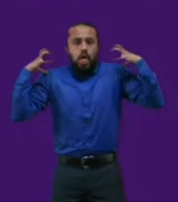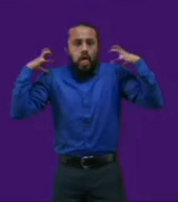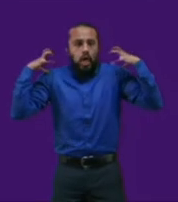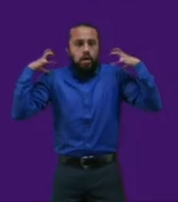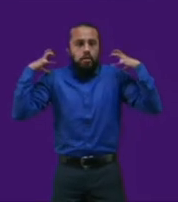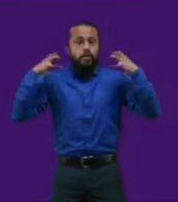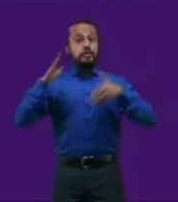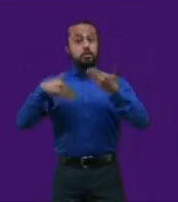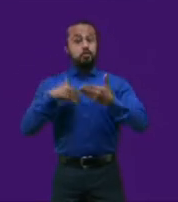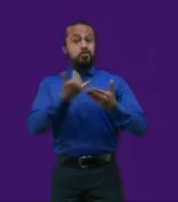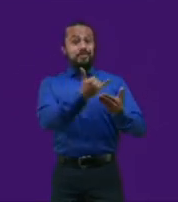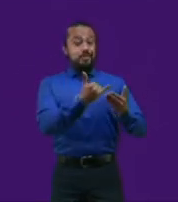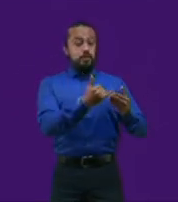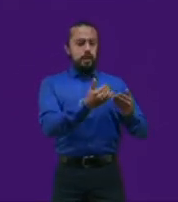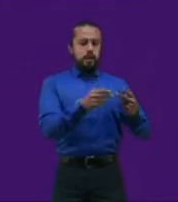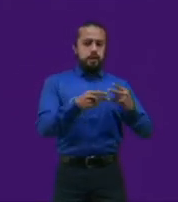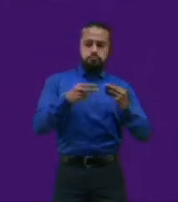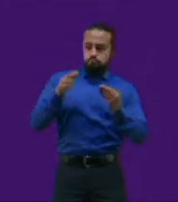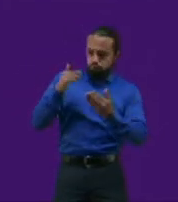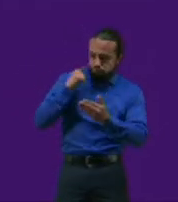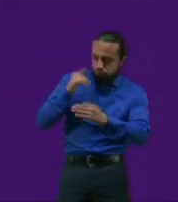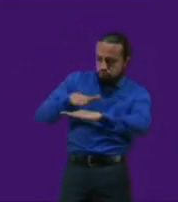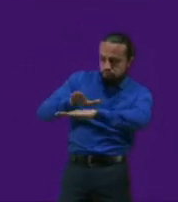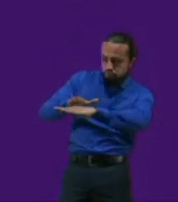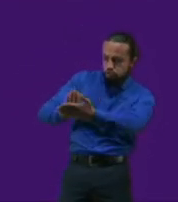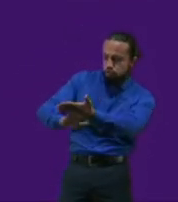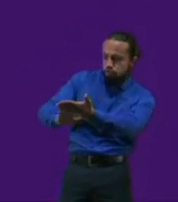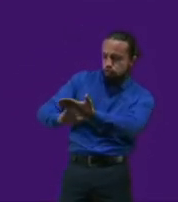la herramienta. Me acuerdo